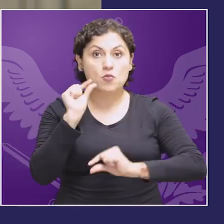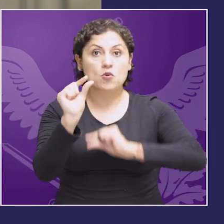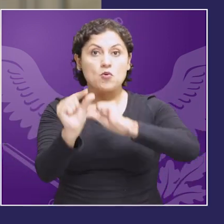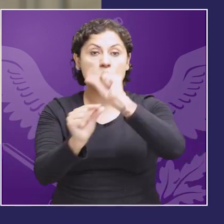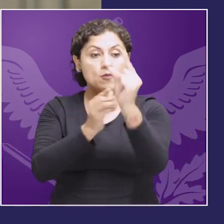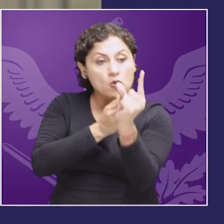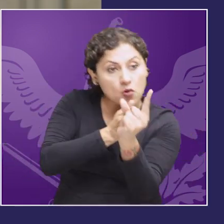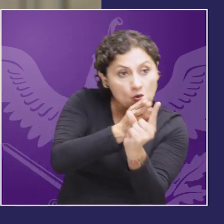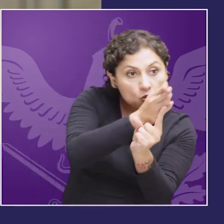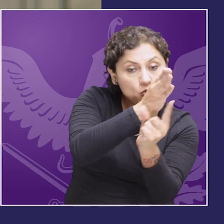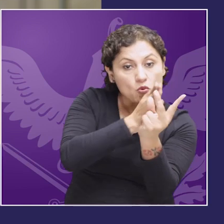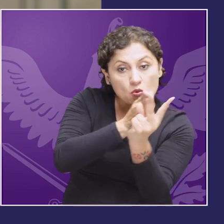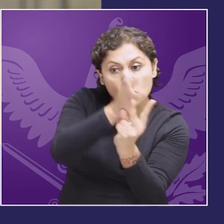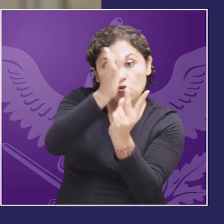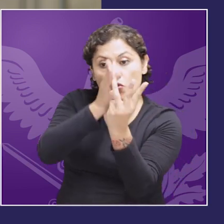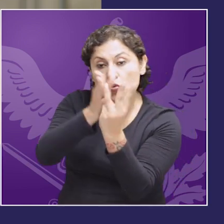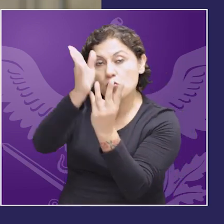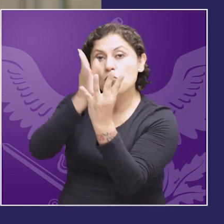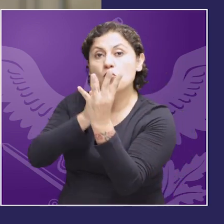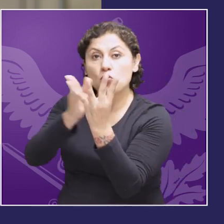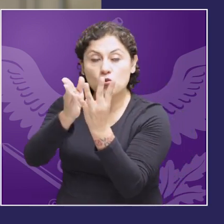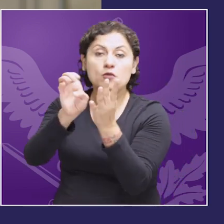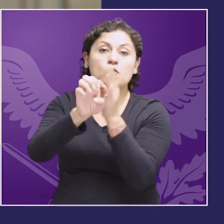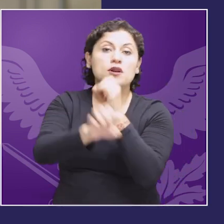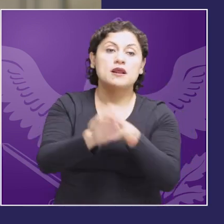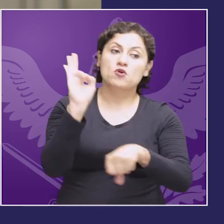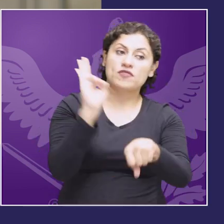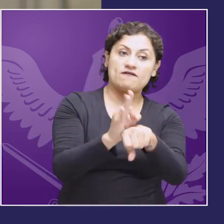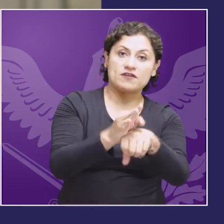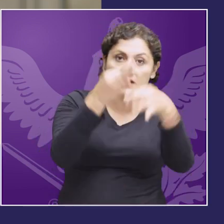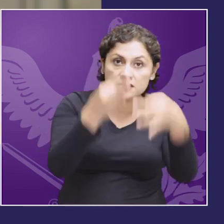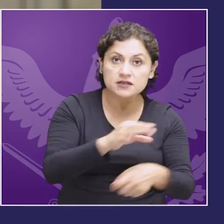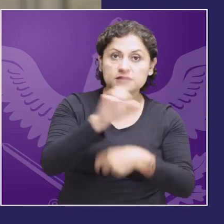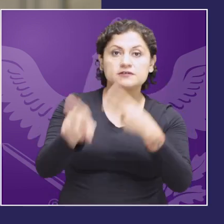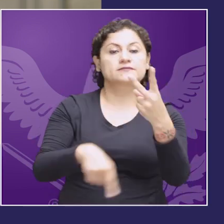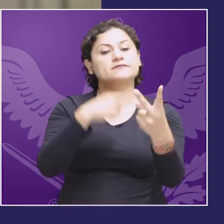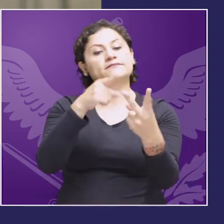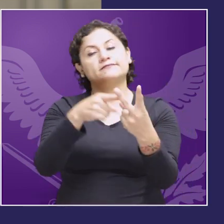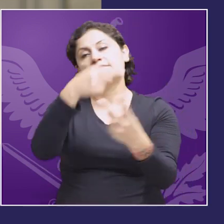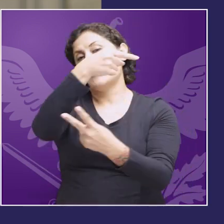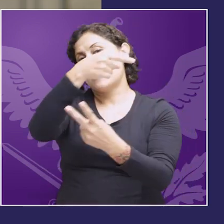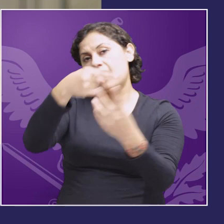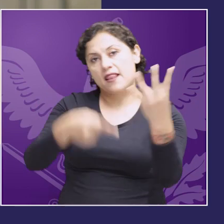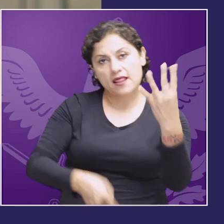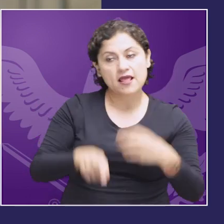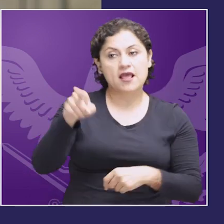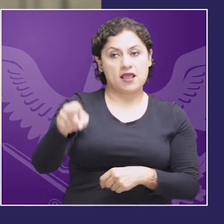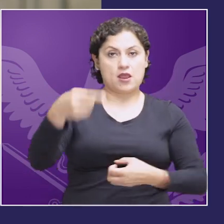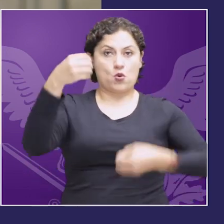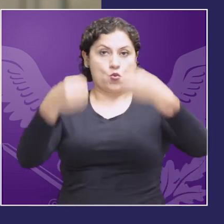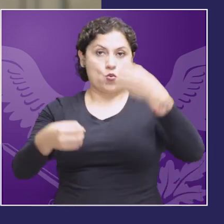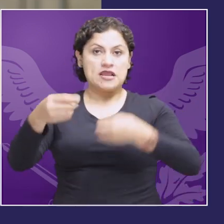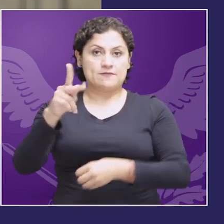formación jurídica, llegando a cuestiones más sofisticadas dentro del proceso judicial, en que ya podemos hablar de la legítima